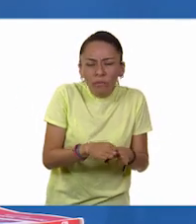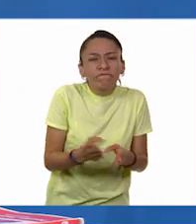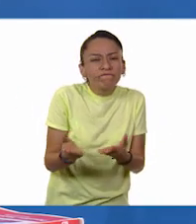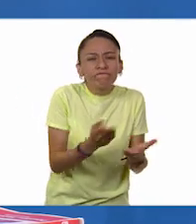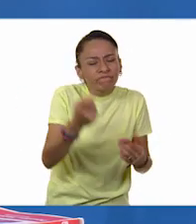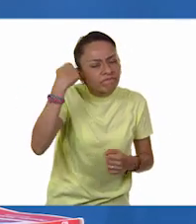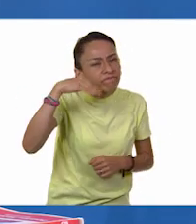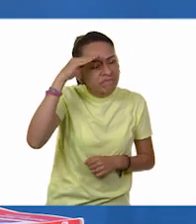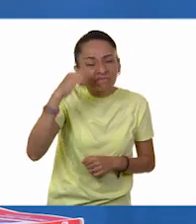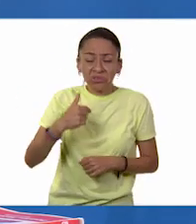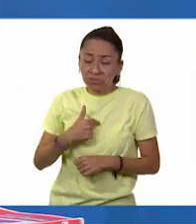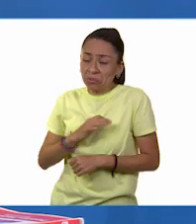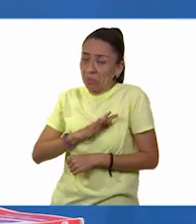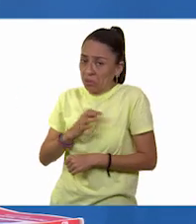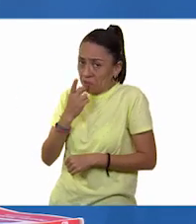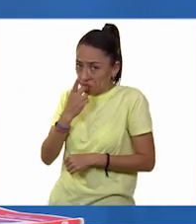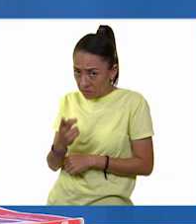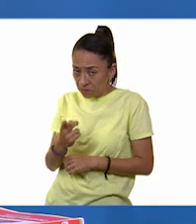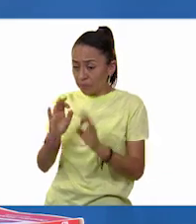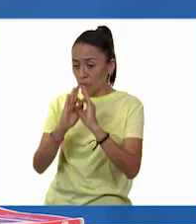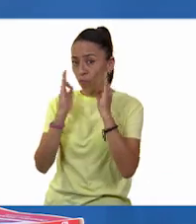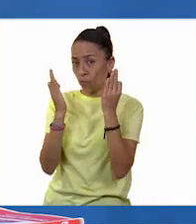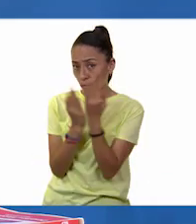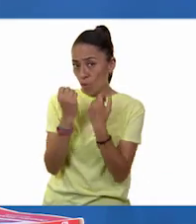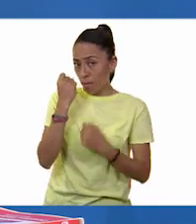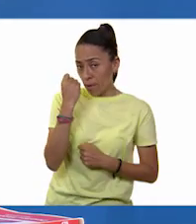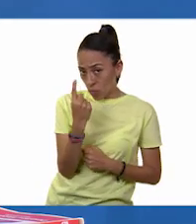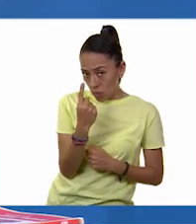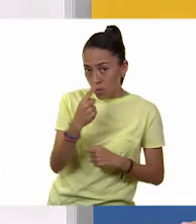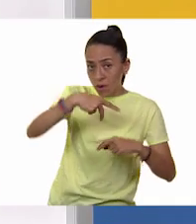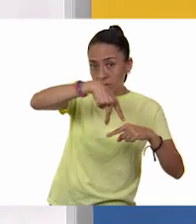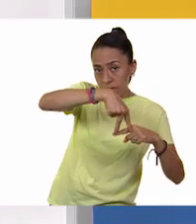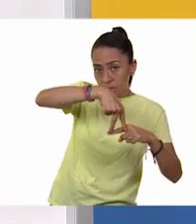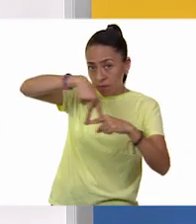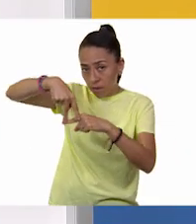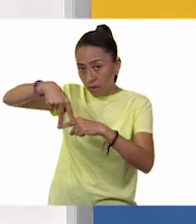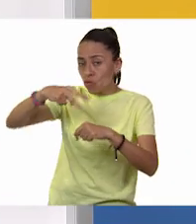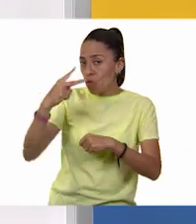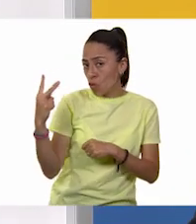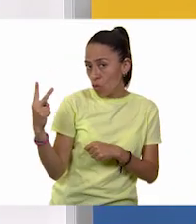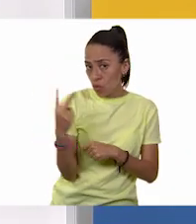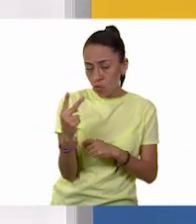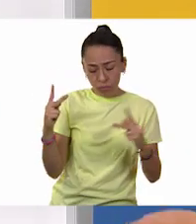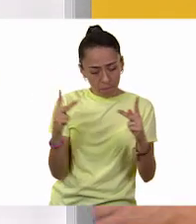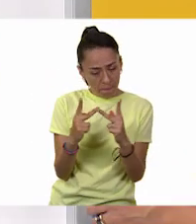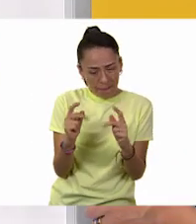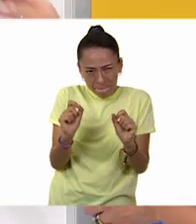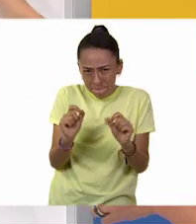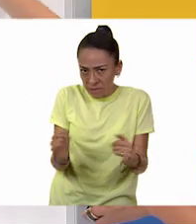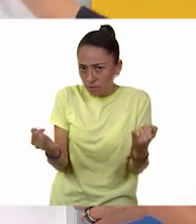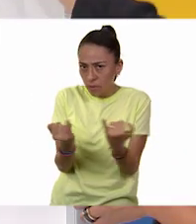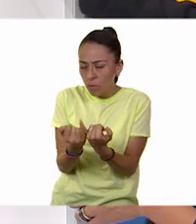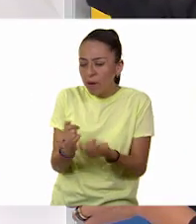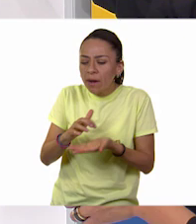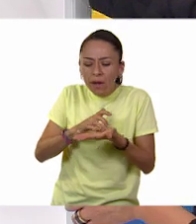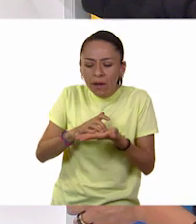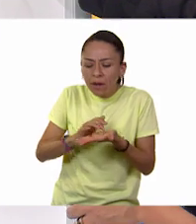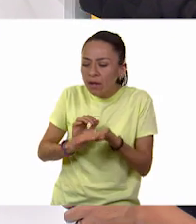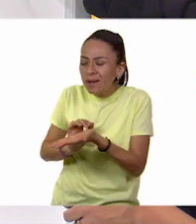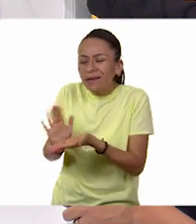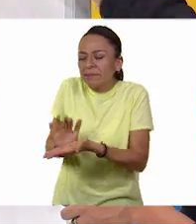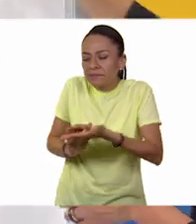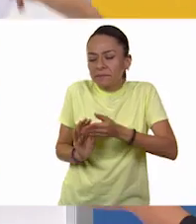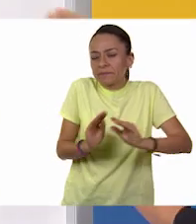iguales los dos triángulos de la figura 1. Aquí está, por ejemplo. Voy a dejar rápido mi calculadora. Bueno, no, aquí la pongo. De